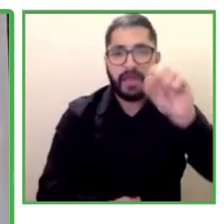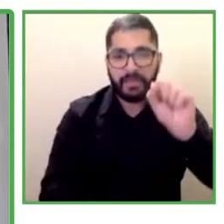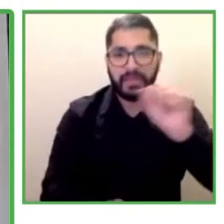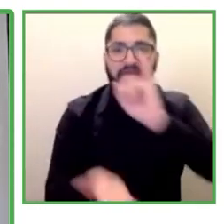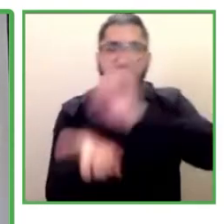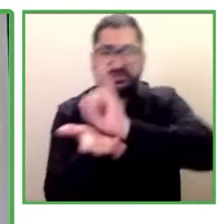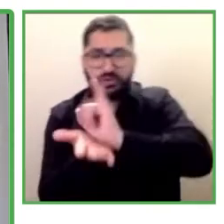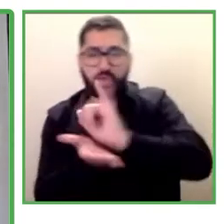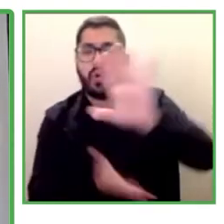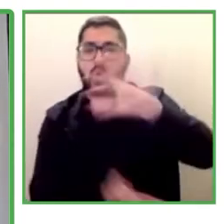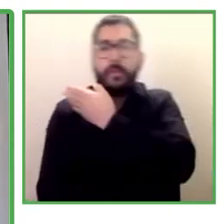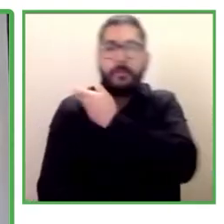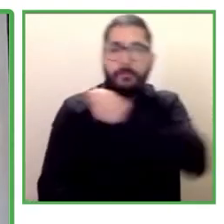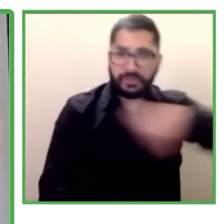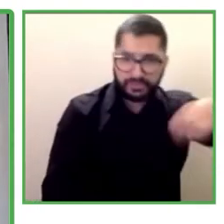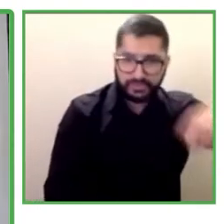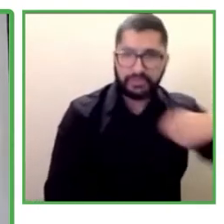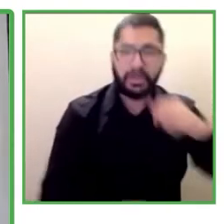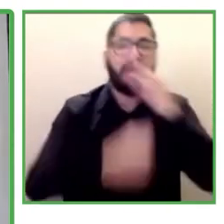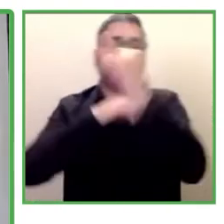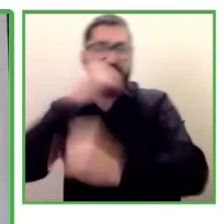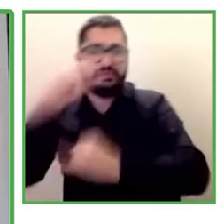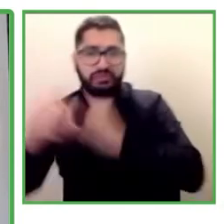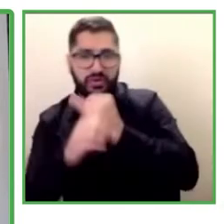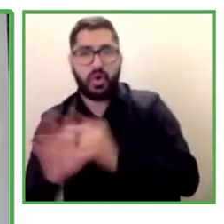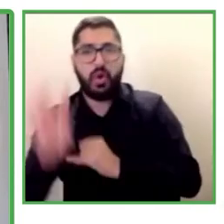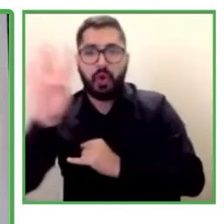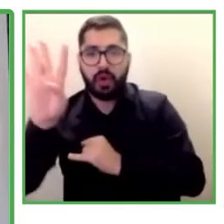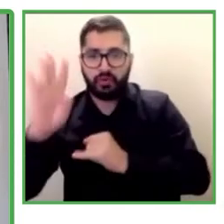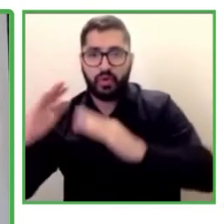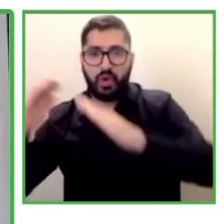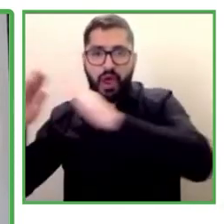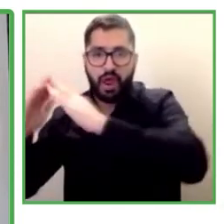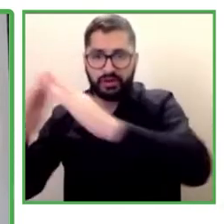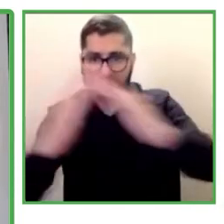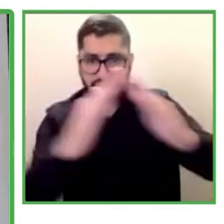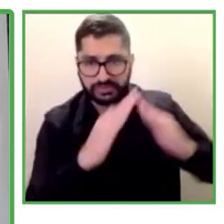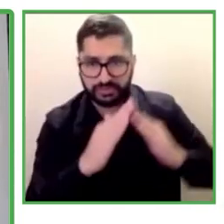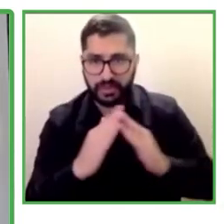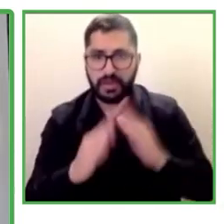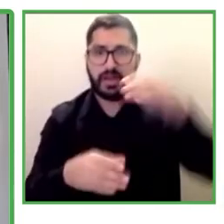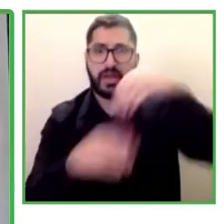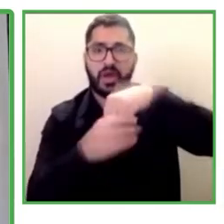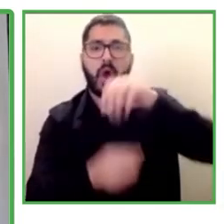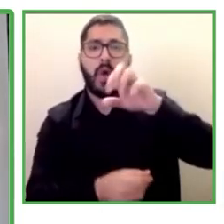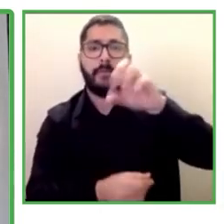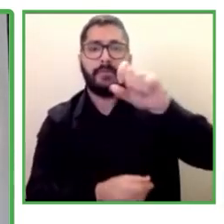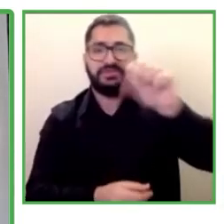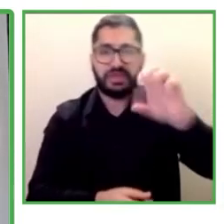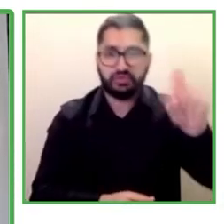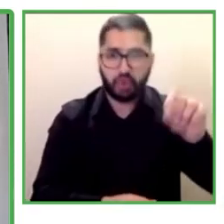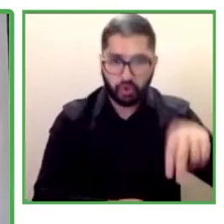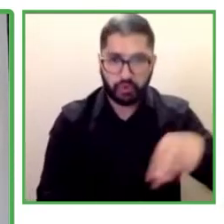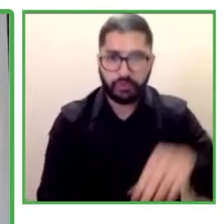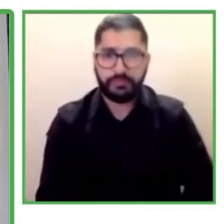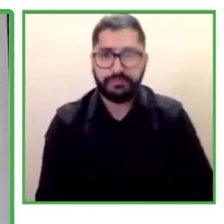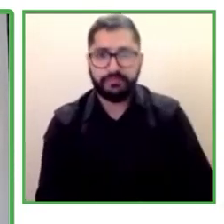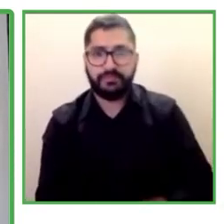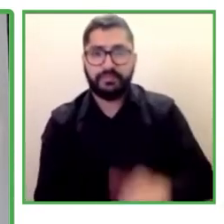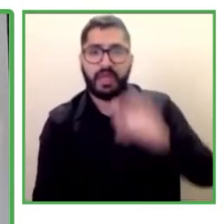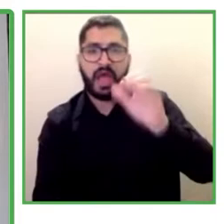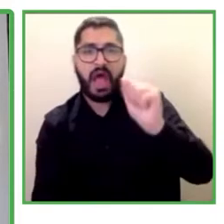cajas de compensación familiar en las ciudades en donde inició el programa: CAFAN en Bogotá, CONFENALCO Antioquia en